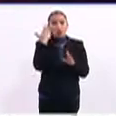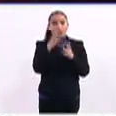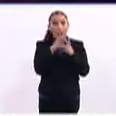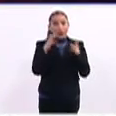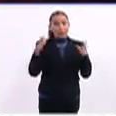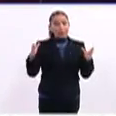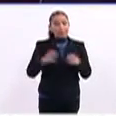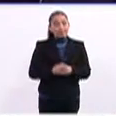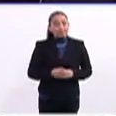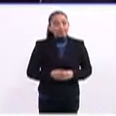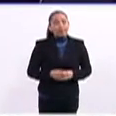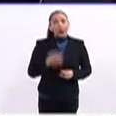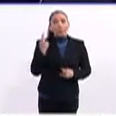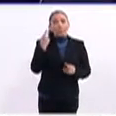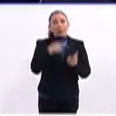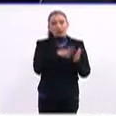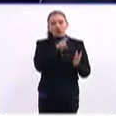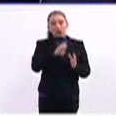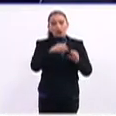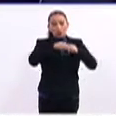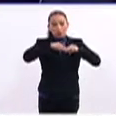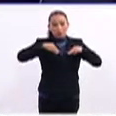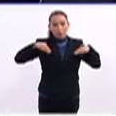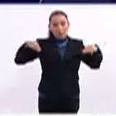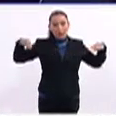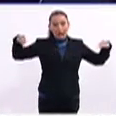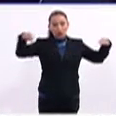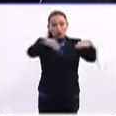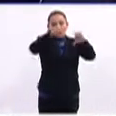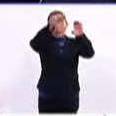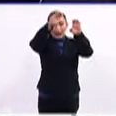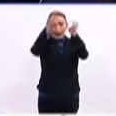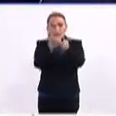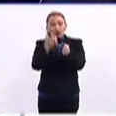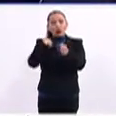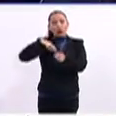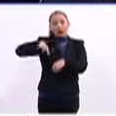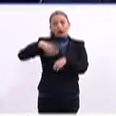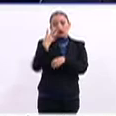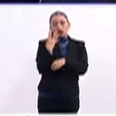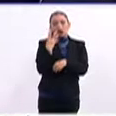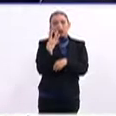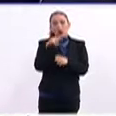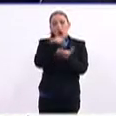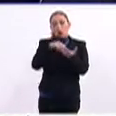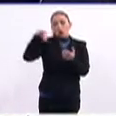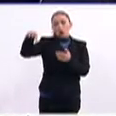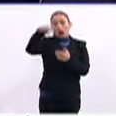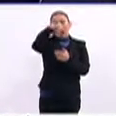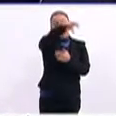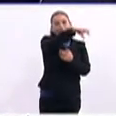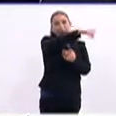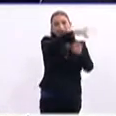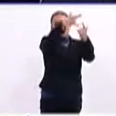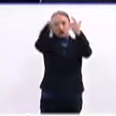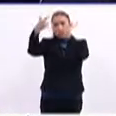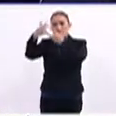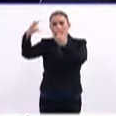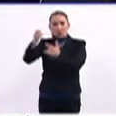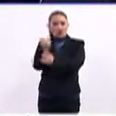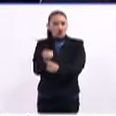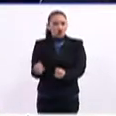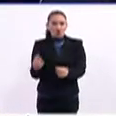ambiciosa. Eran 1.200 metros de escultura dispuestos en 14 espacios históricos,